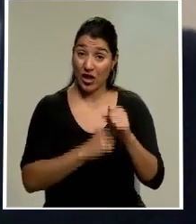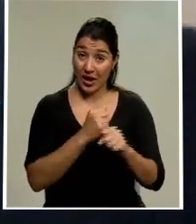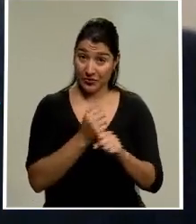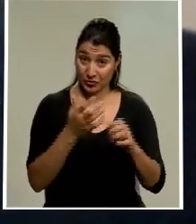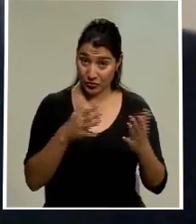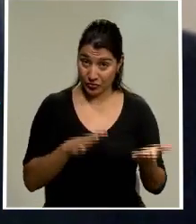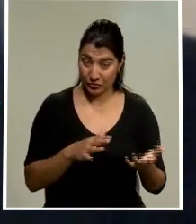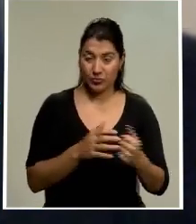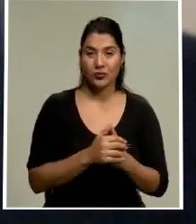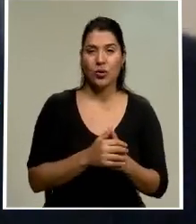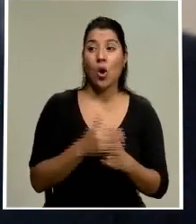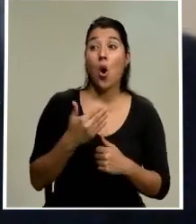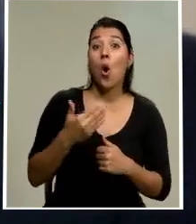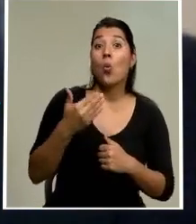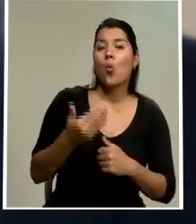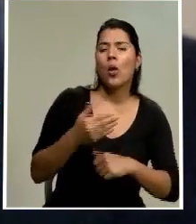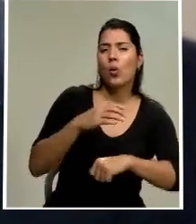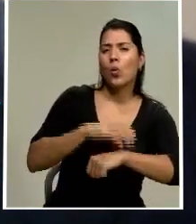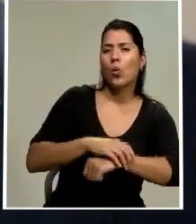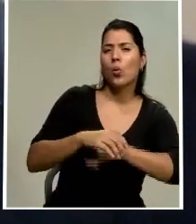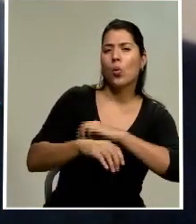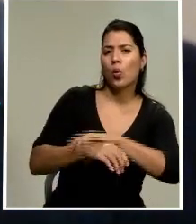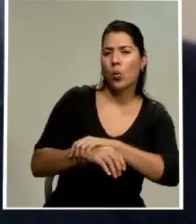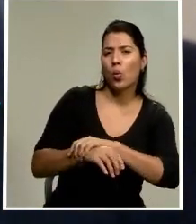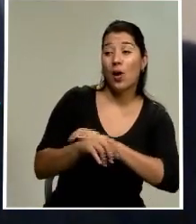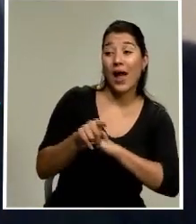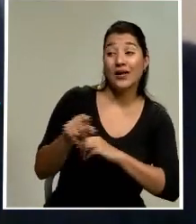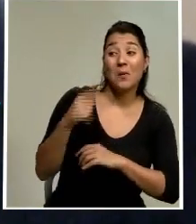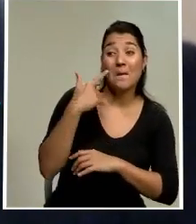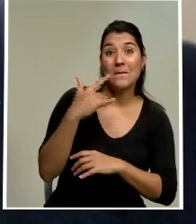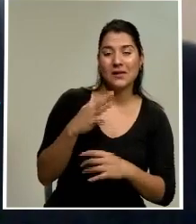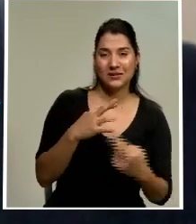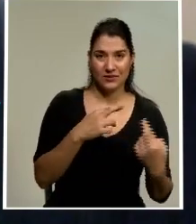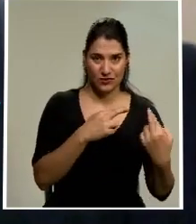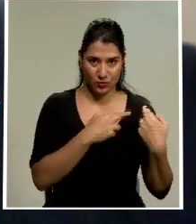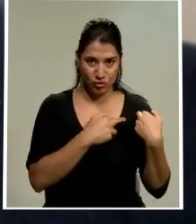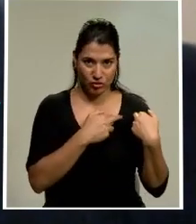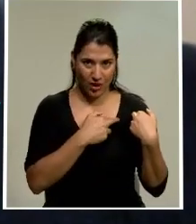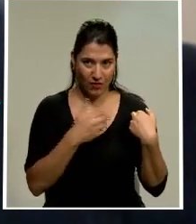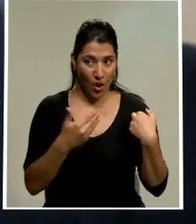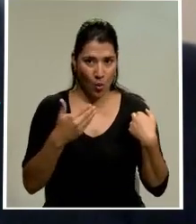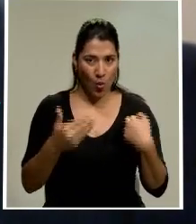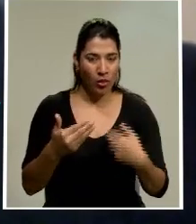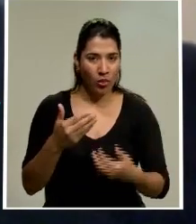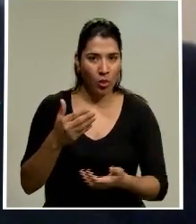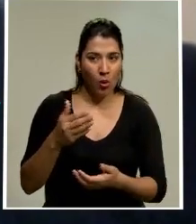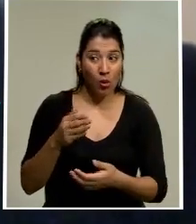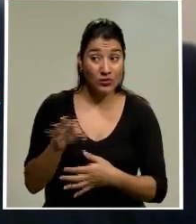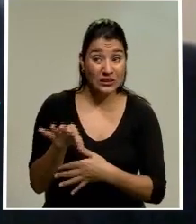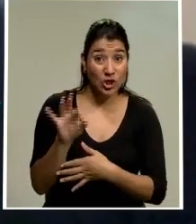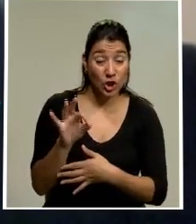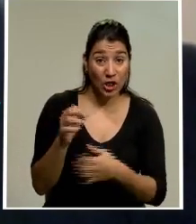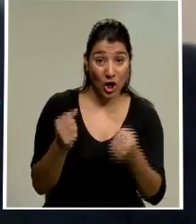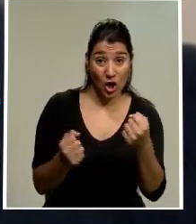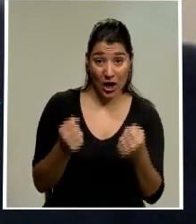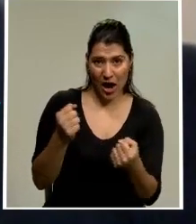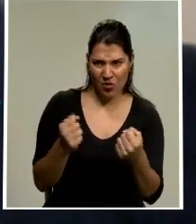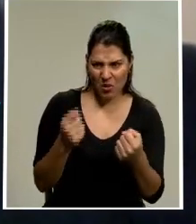los probables homicidas en el carro, que desde donde dispararon encontraron